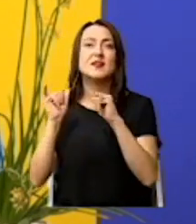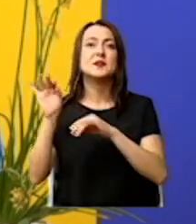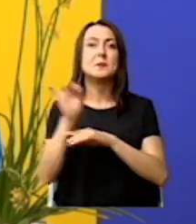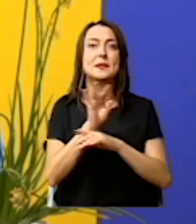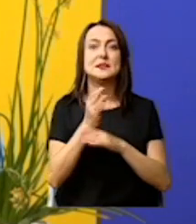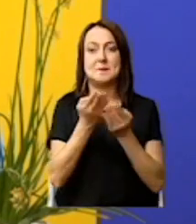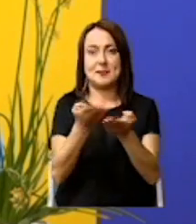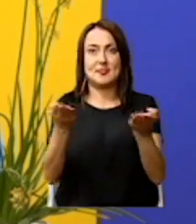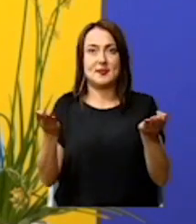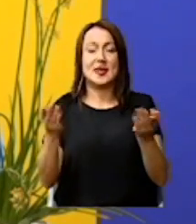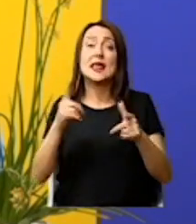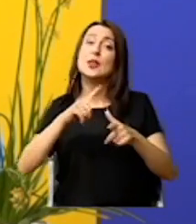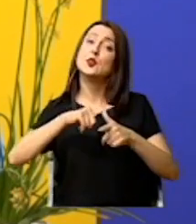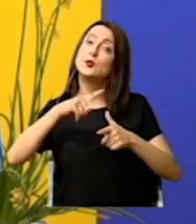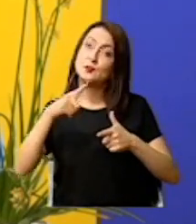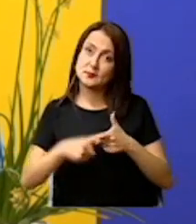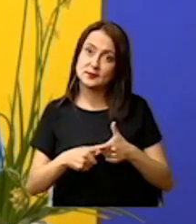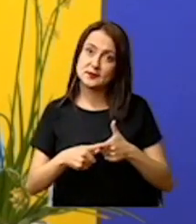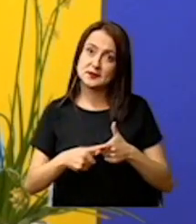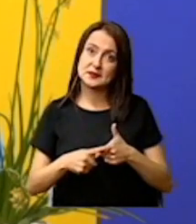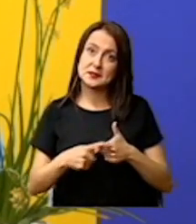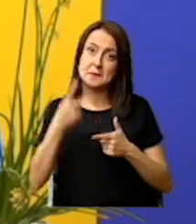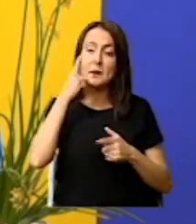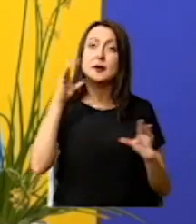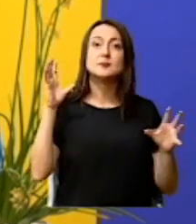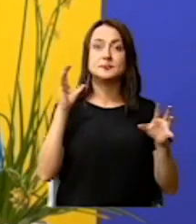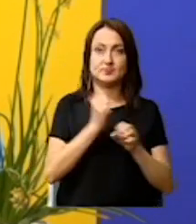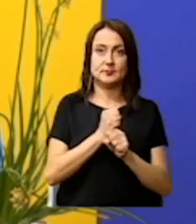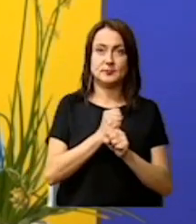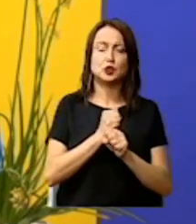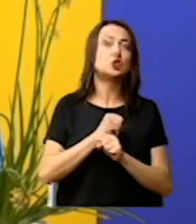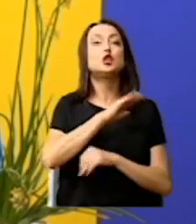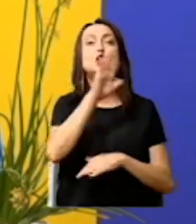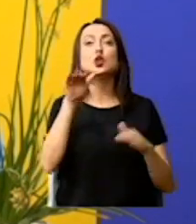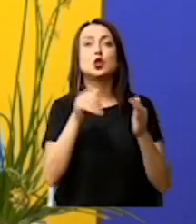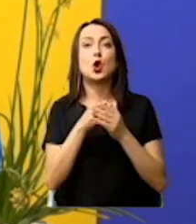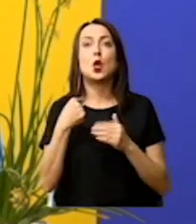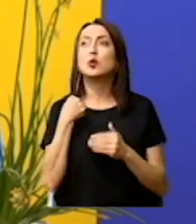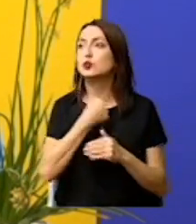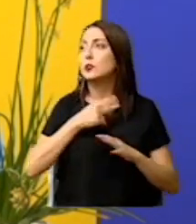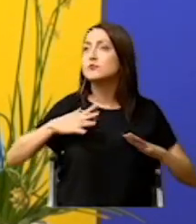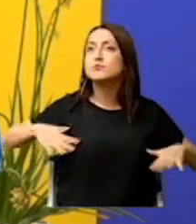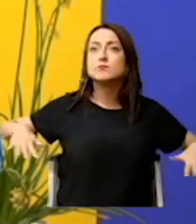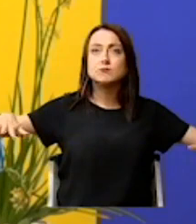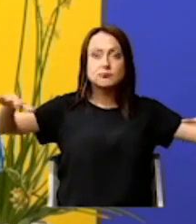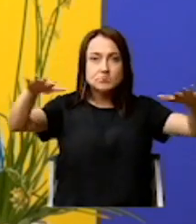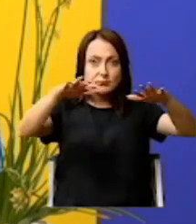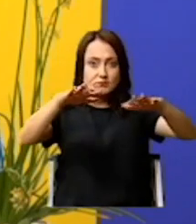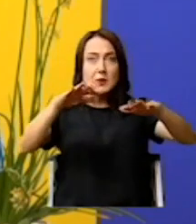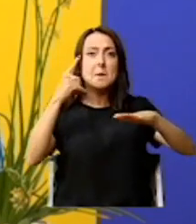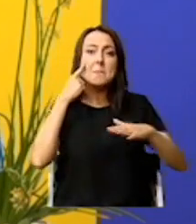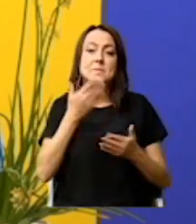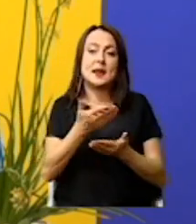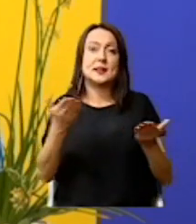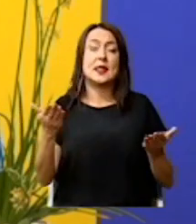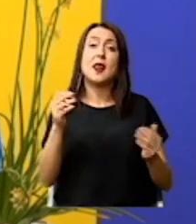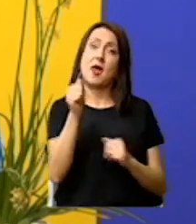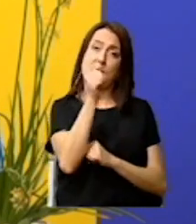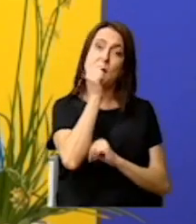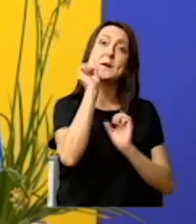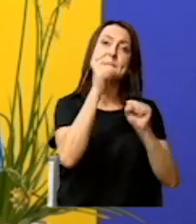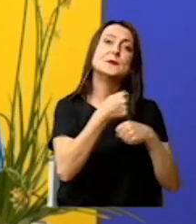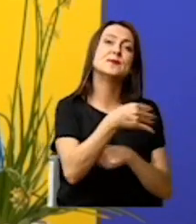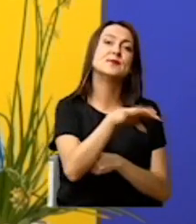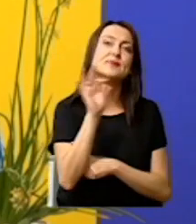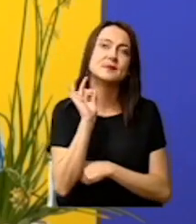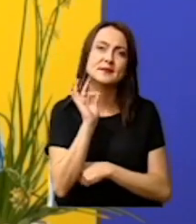materia. Entonces, para recapitular, todo lo que nos rodea es materia. Y precisamente el agua la podemos